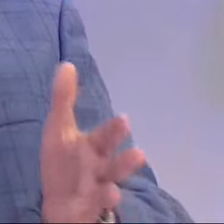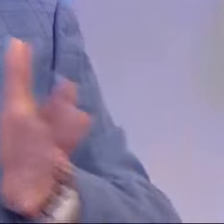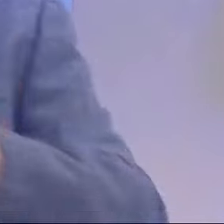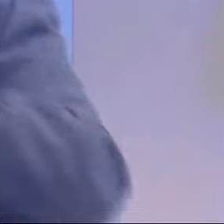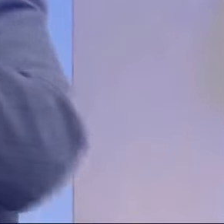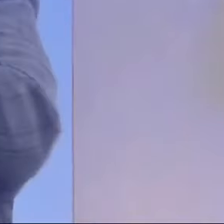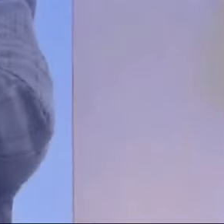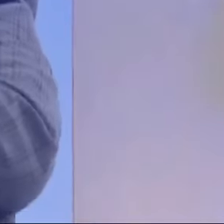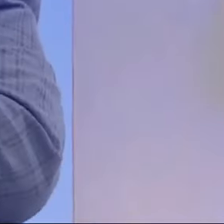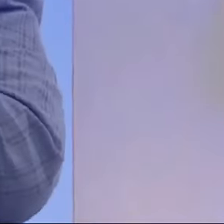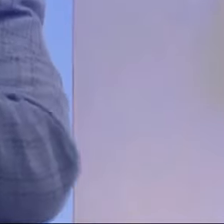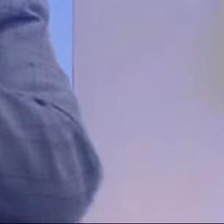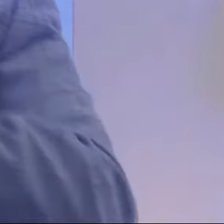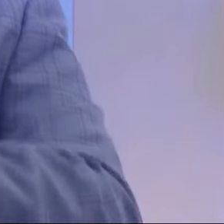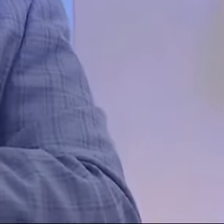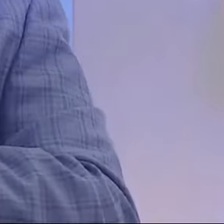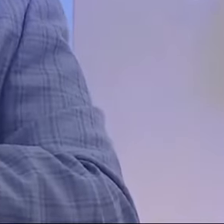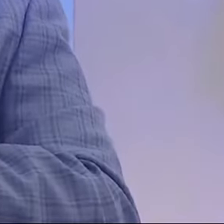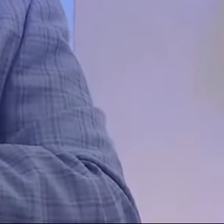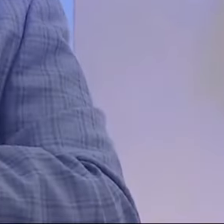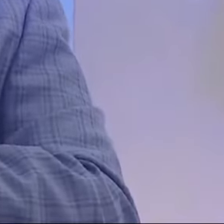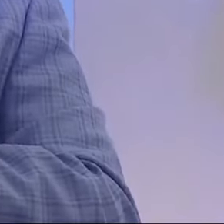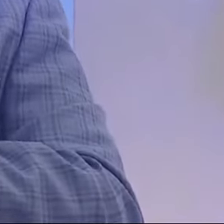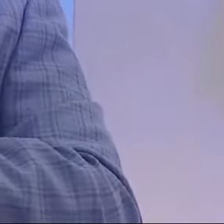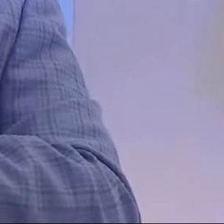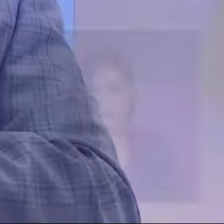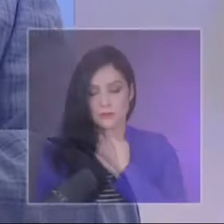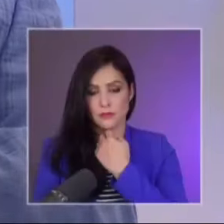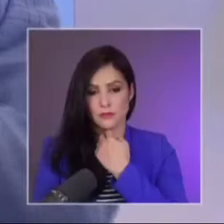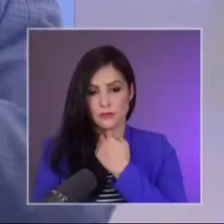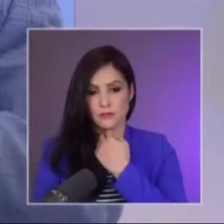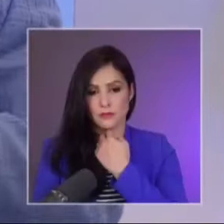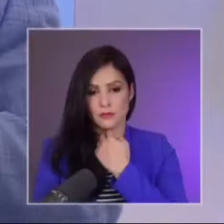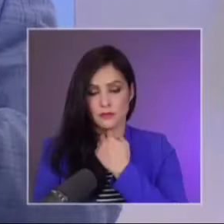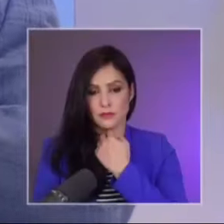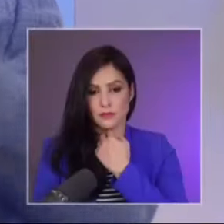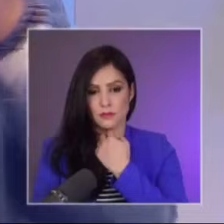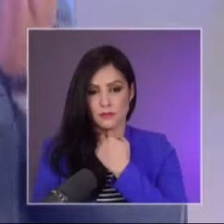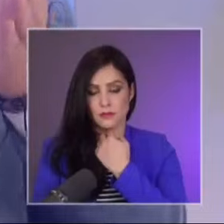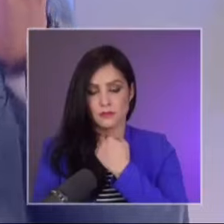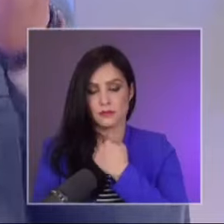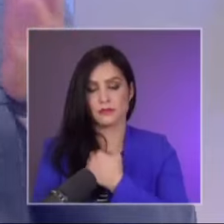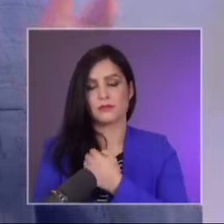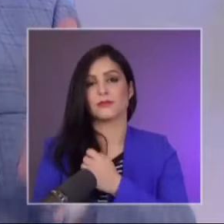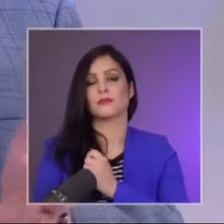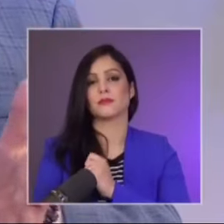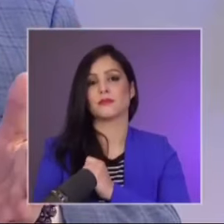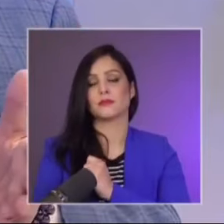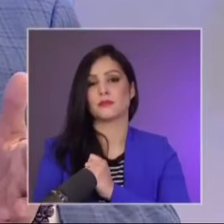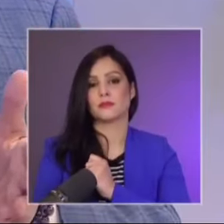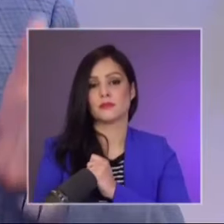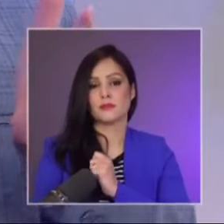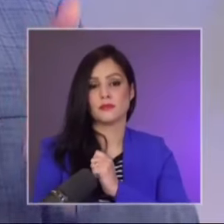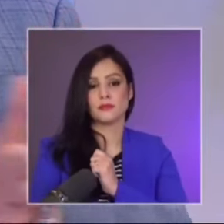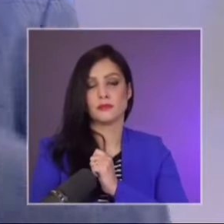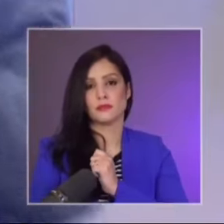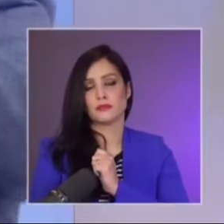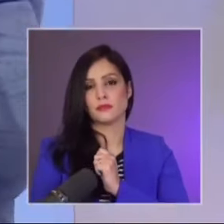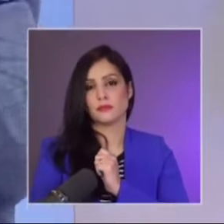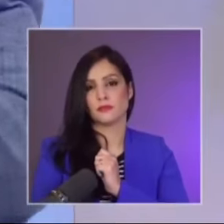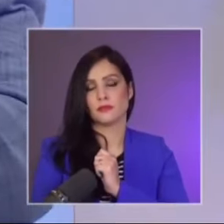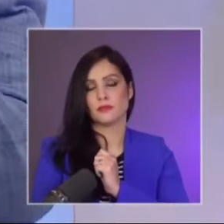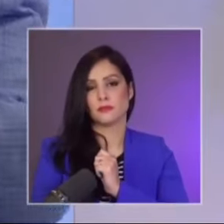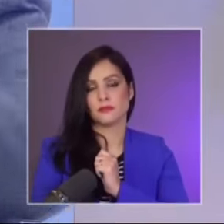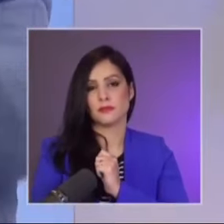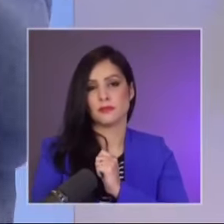Soto eso es lo que yo I de DC interncional srl Quién es este señor es el mismo que intervino en el parque nacional cotubanamá